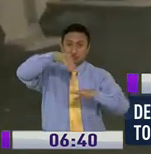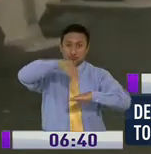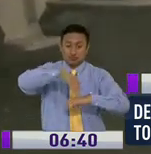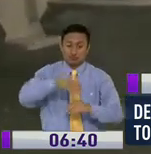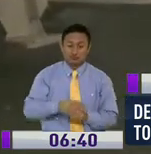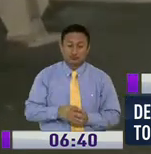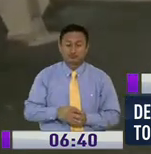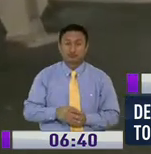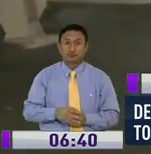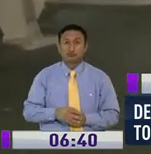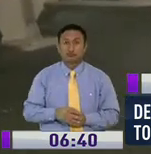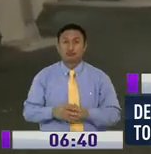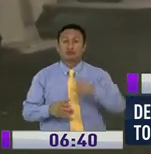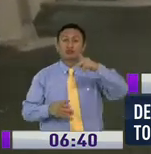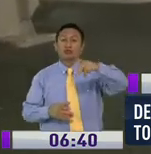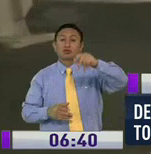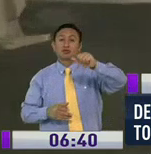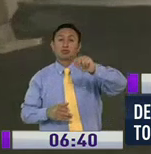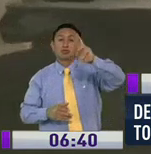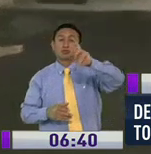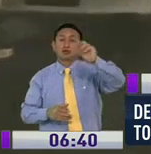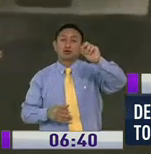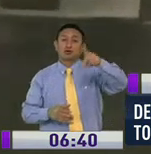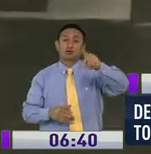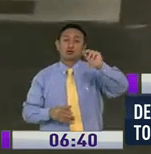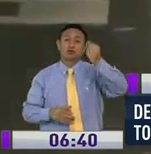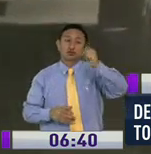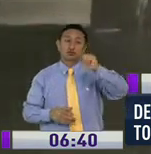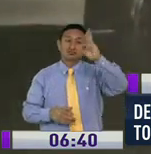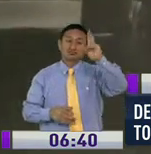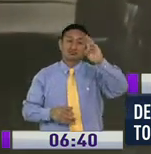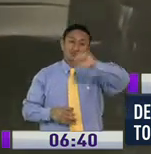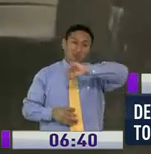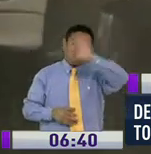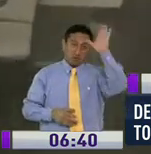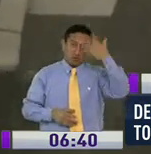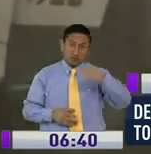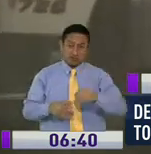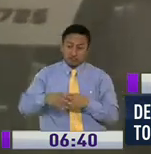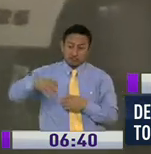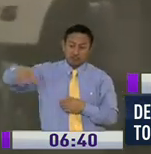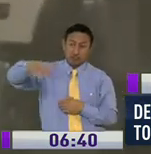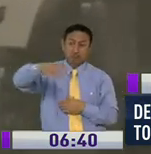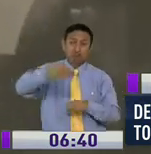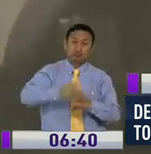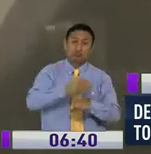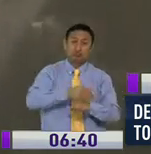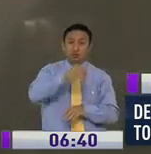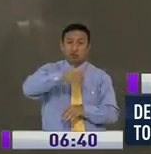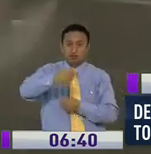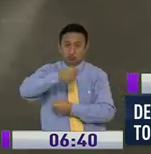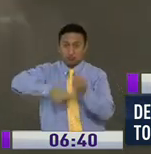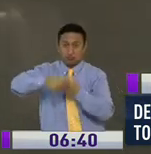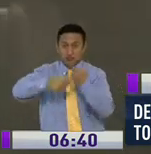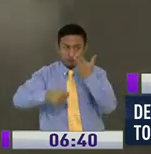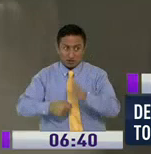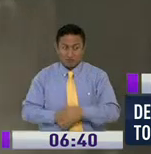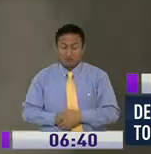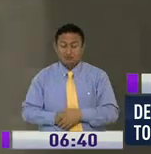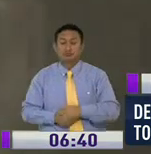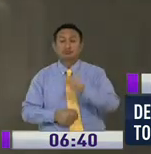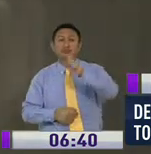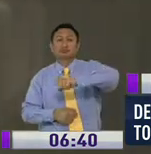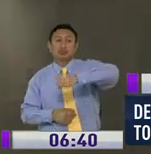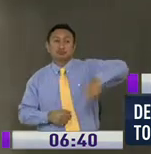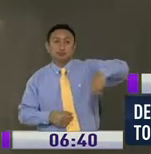las rutas de las parroquias a partir de las 7 de la mañana, las cuales han sido debidamente socializadas con la ciudadanía y se mantienen